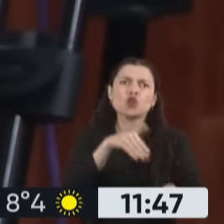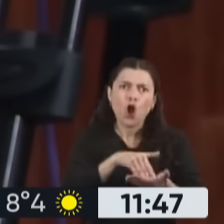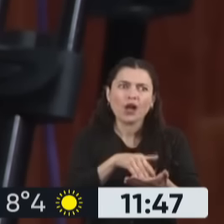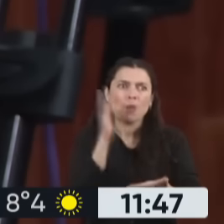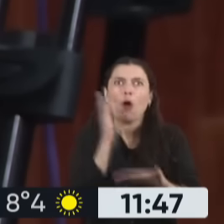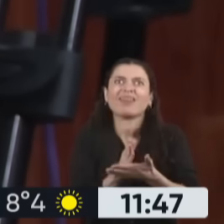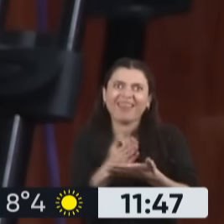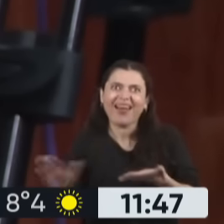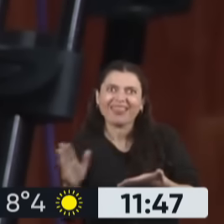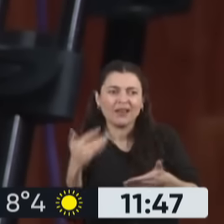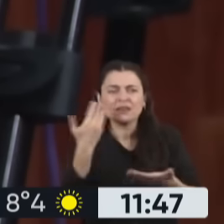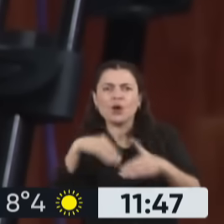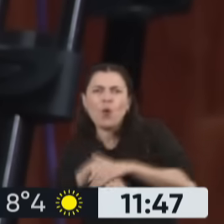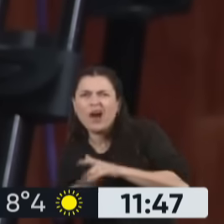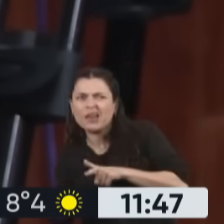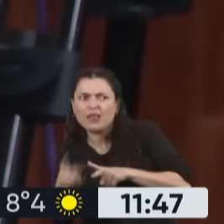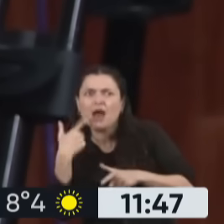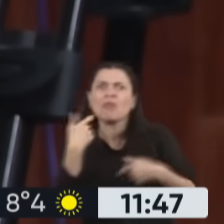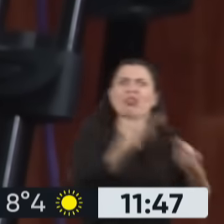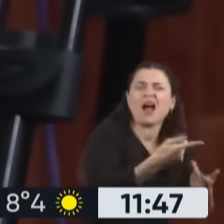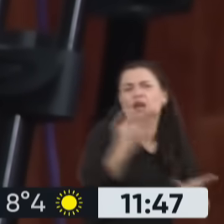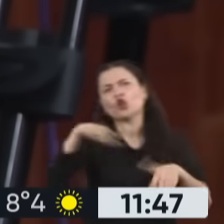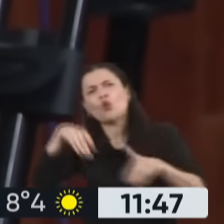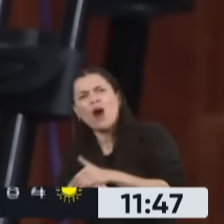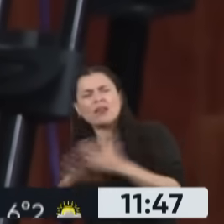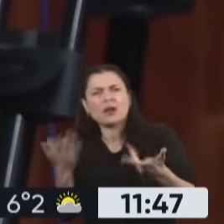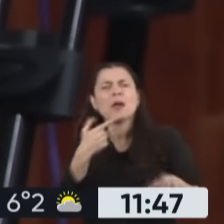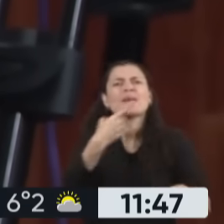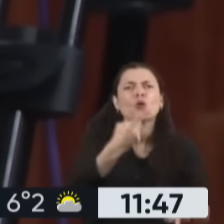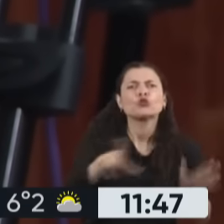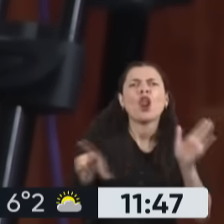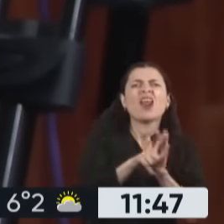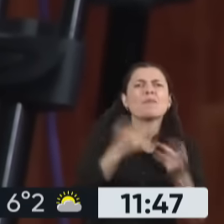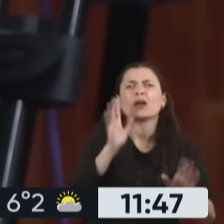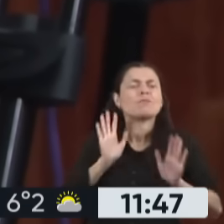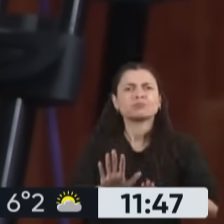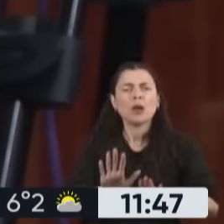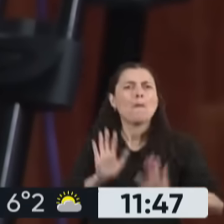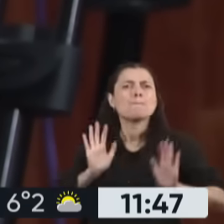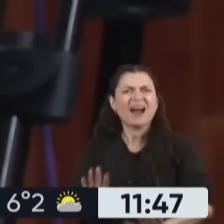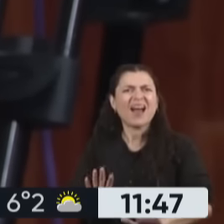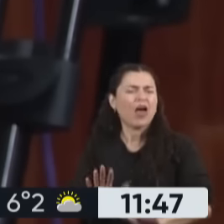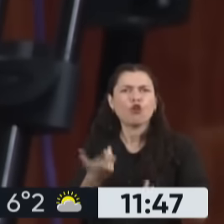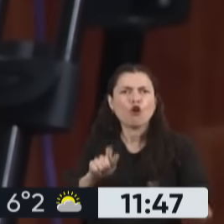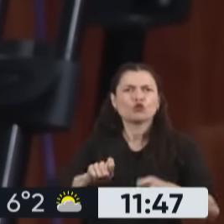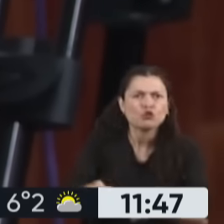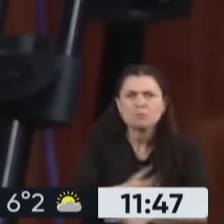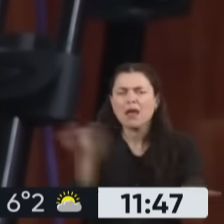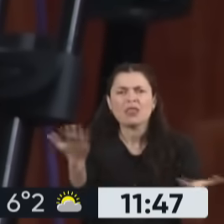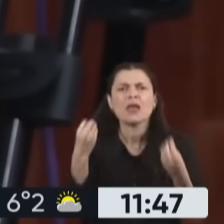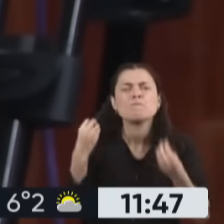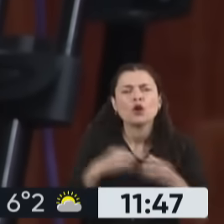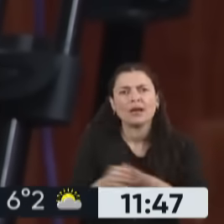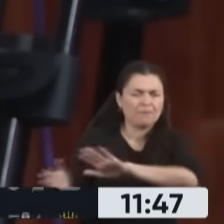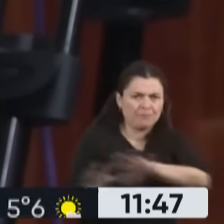el resto del dinero y por qué finalmente se vetó o se frenó ese destino del dinero para las inundaciones en Bahía Blanca. Después